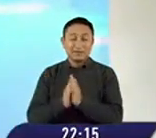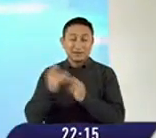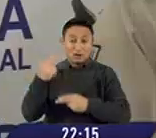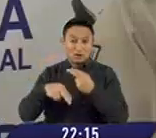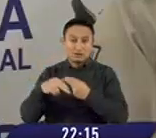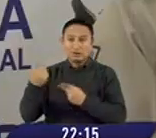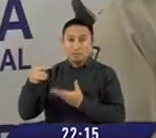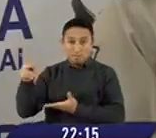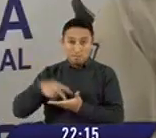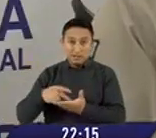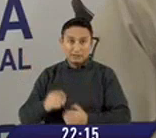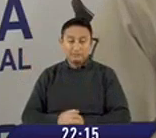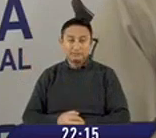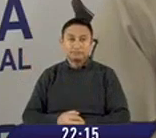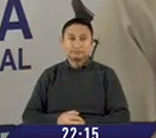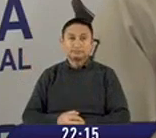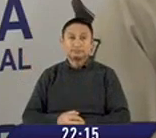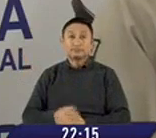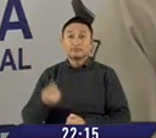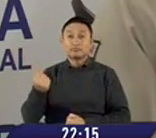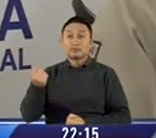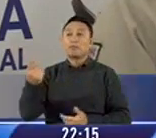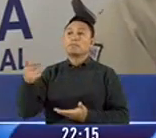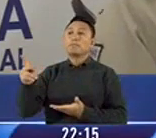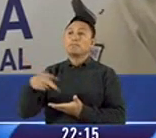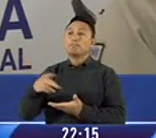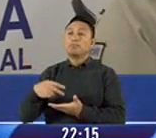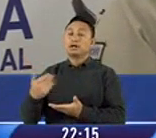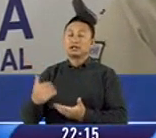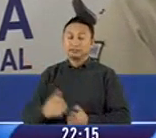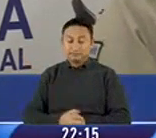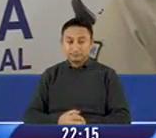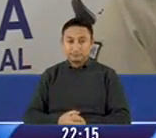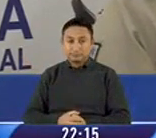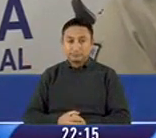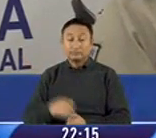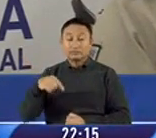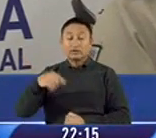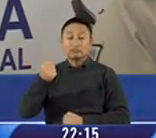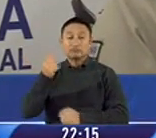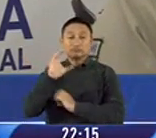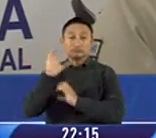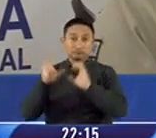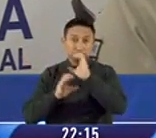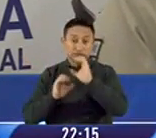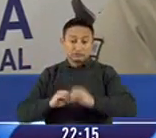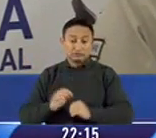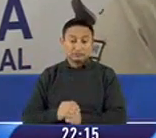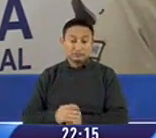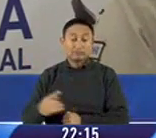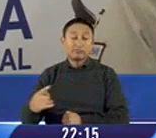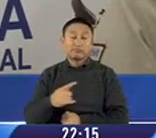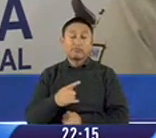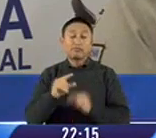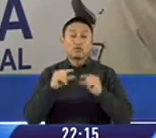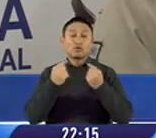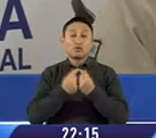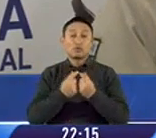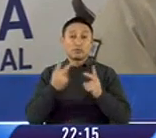dejaba. Solicitando altas sumas de dinero por medio de transferencias bancarias a los miembros de la organización